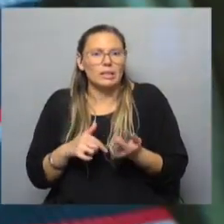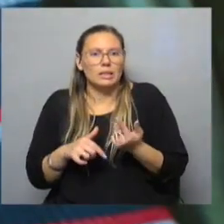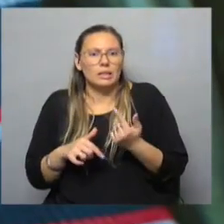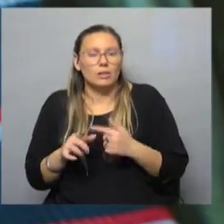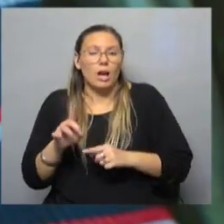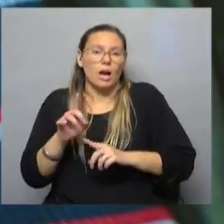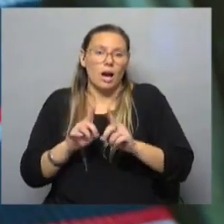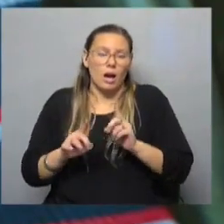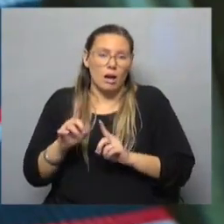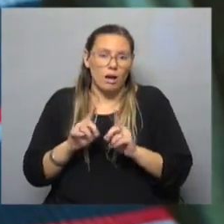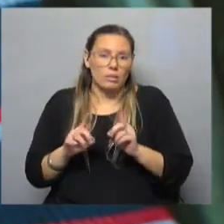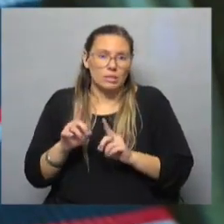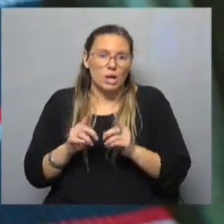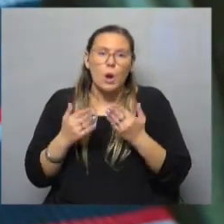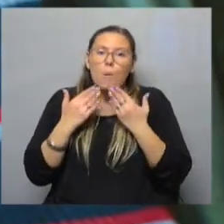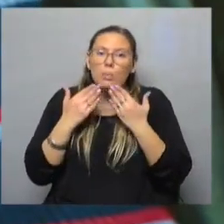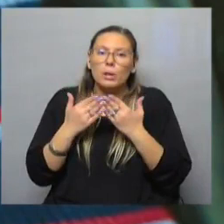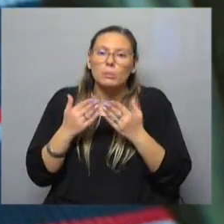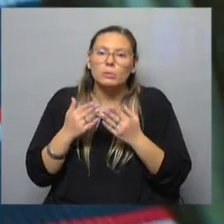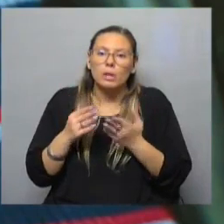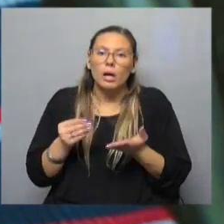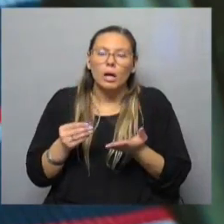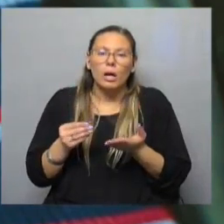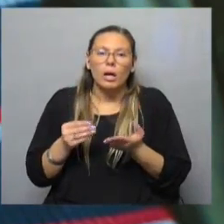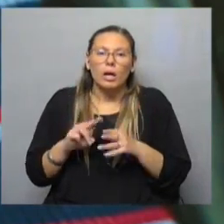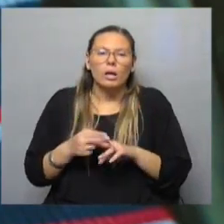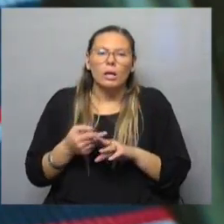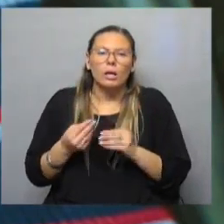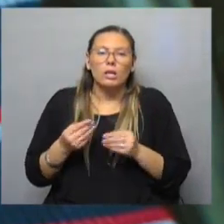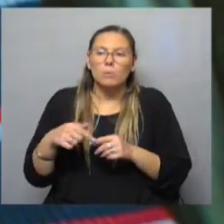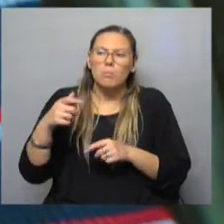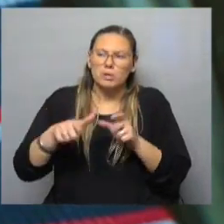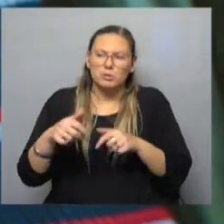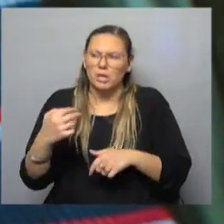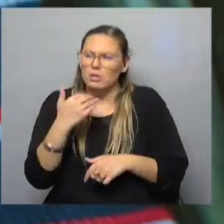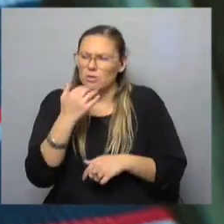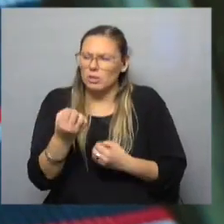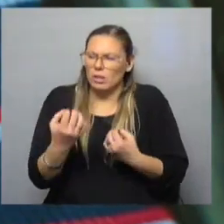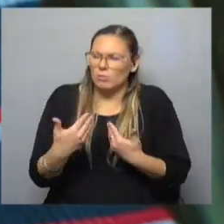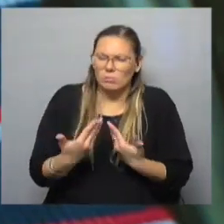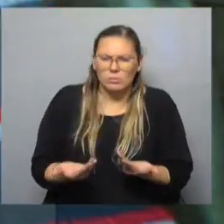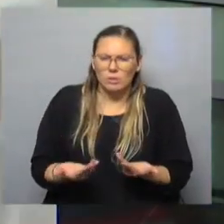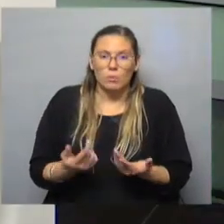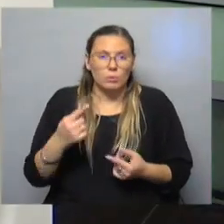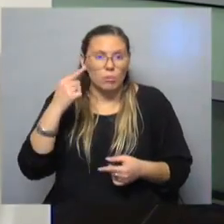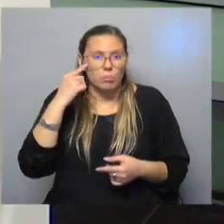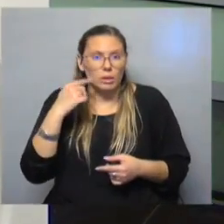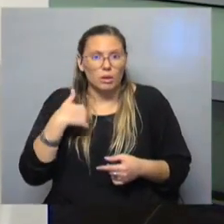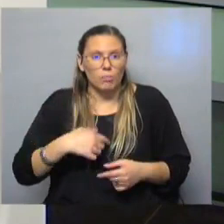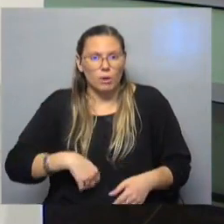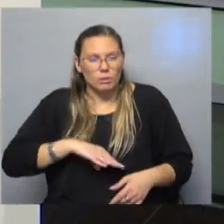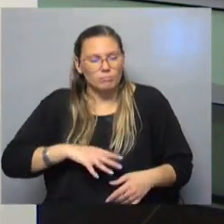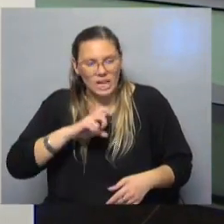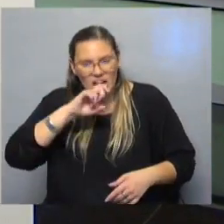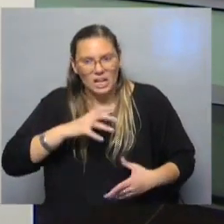a veces, si ella pregunta muchas veces y los demás no saben lo que le está pasando, uno puede reaccionar mal también,